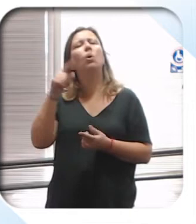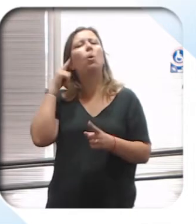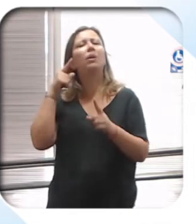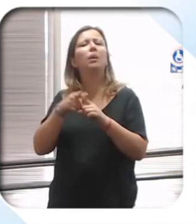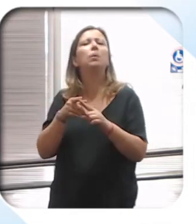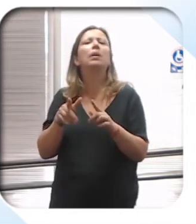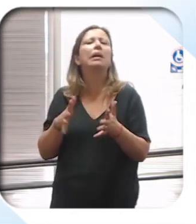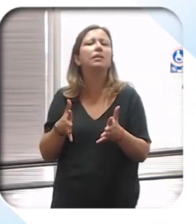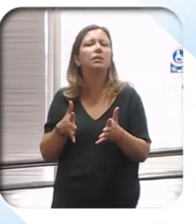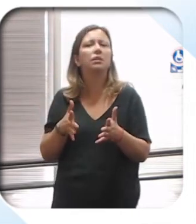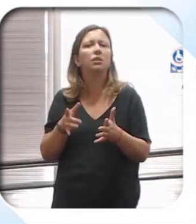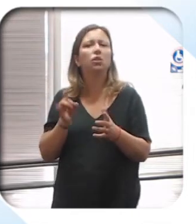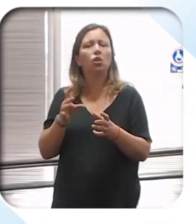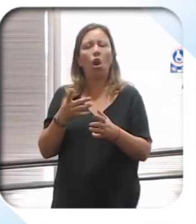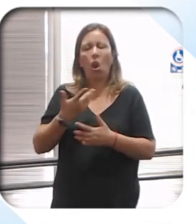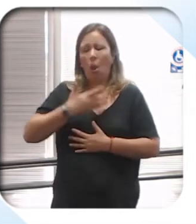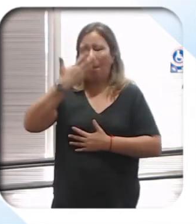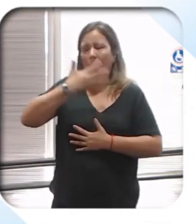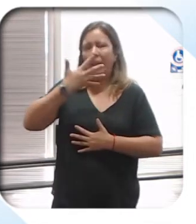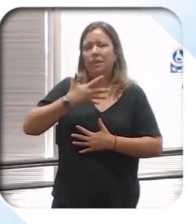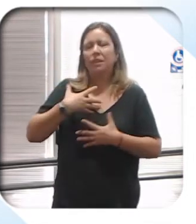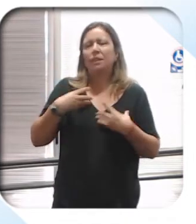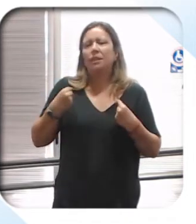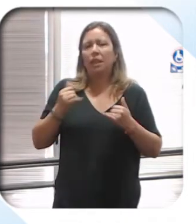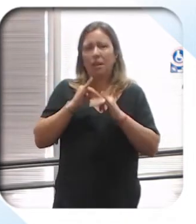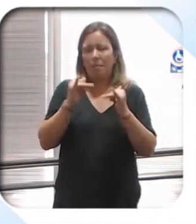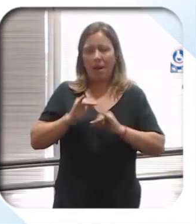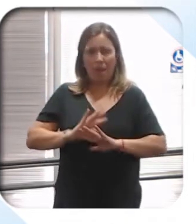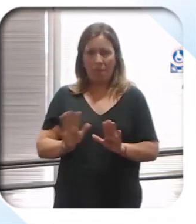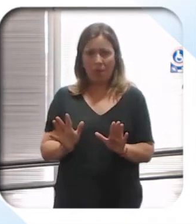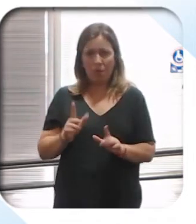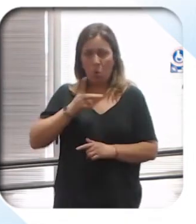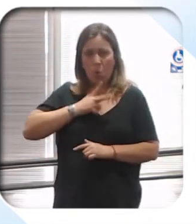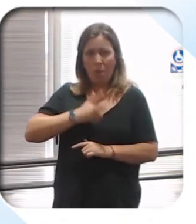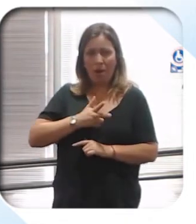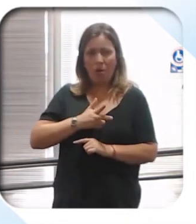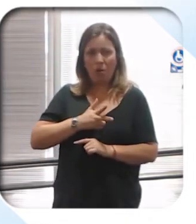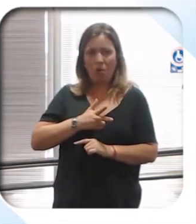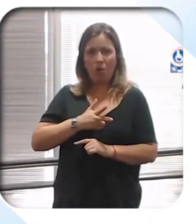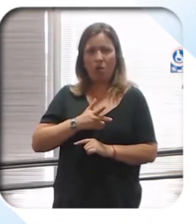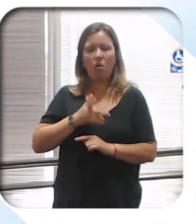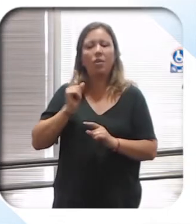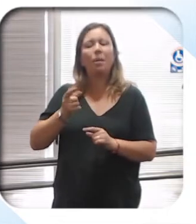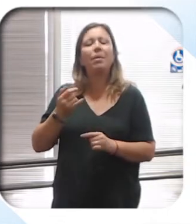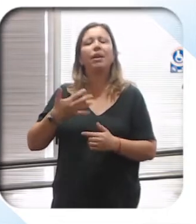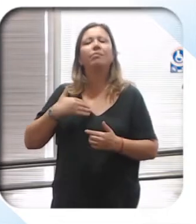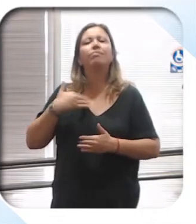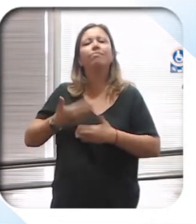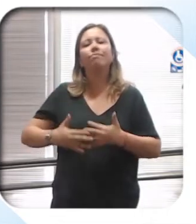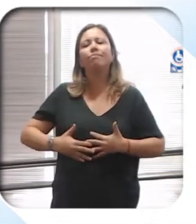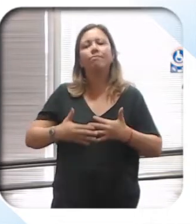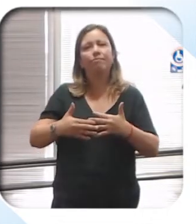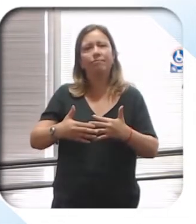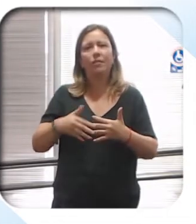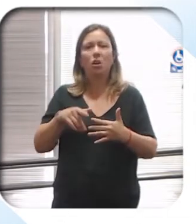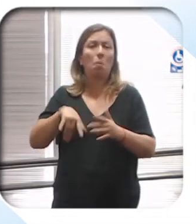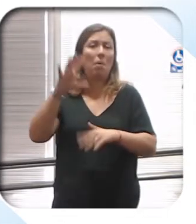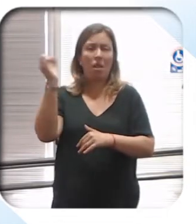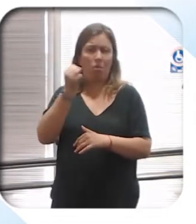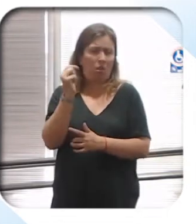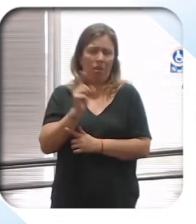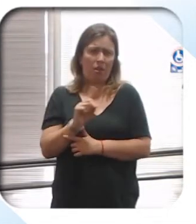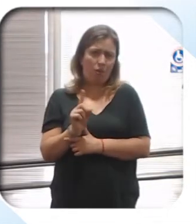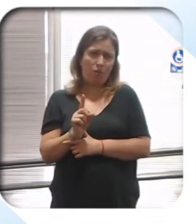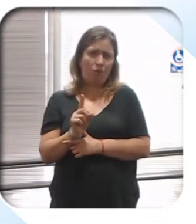objetivo? El erotismo o placer, básicamente, en el ser humano. Y la reproducción, que no es la más importante.